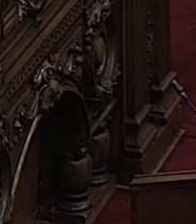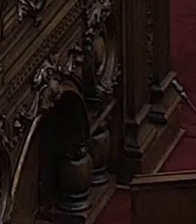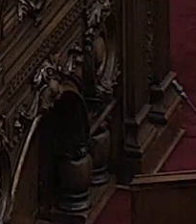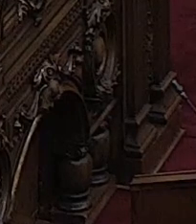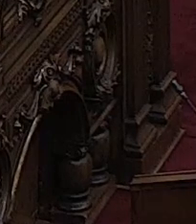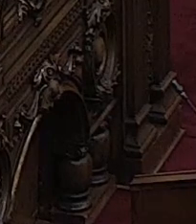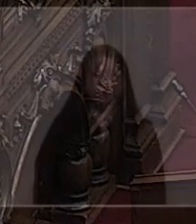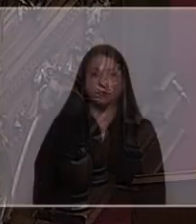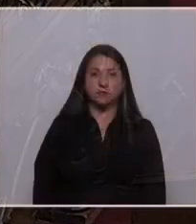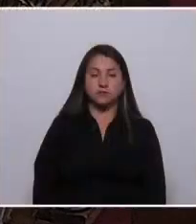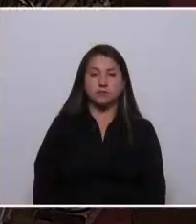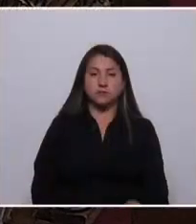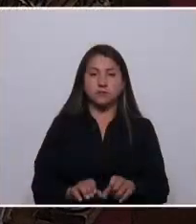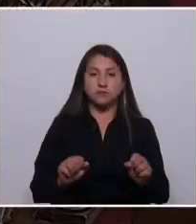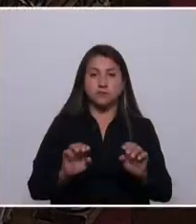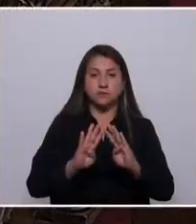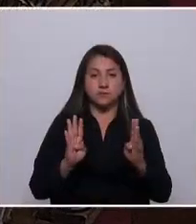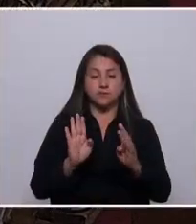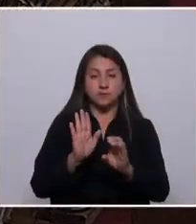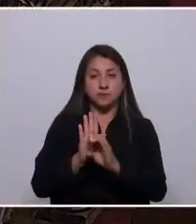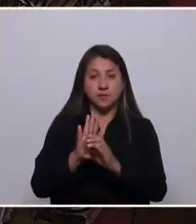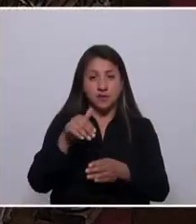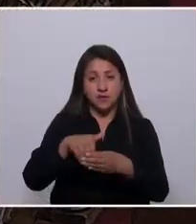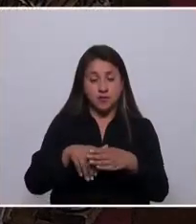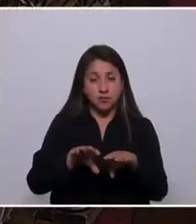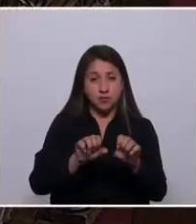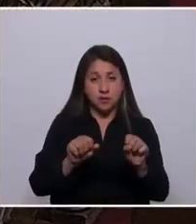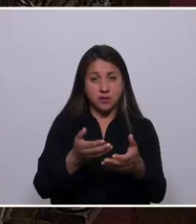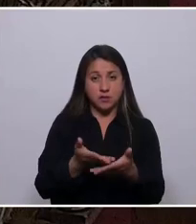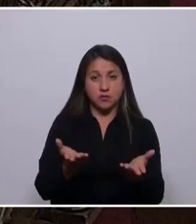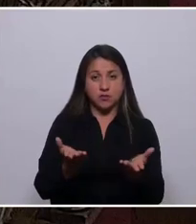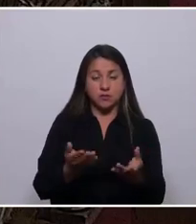Han emitido su voto, señoras y señores convencionales.